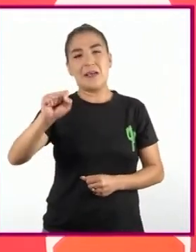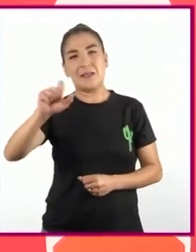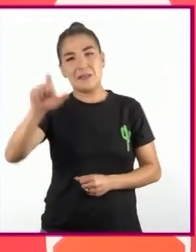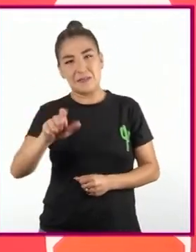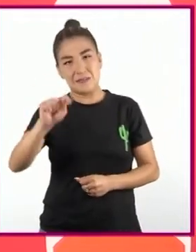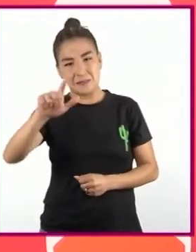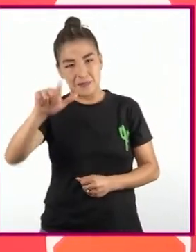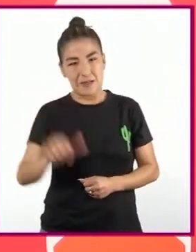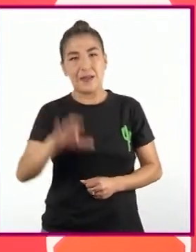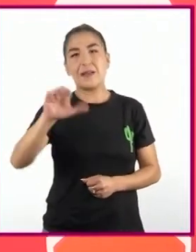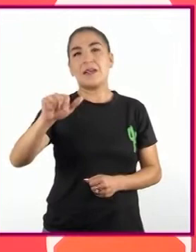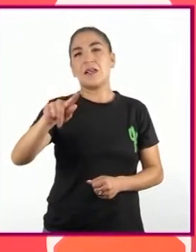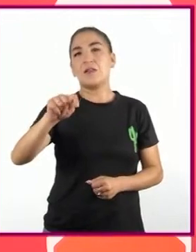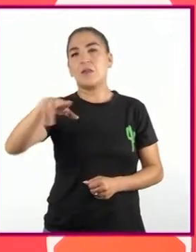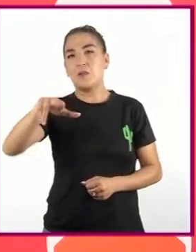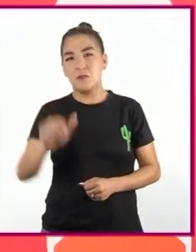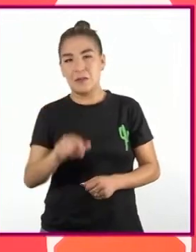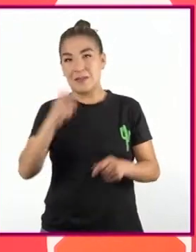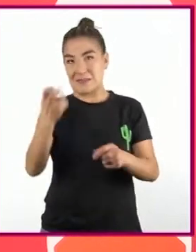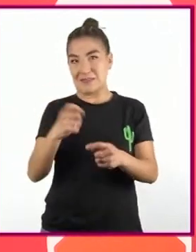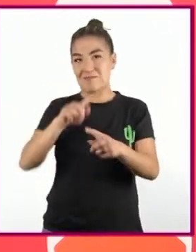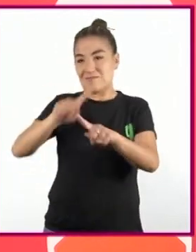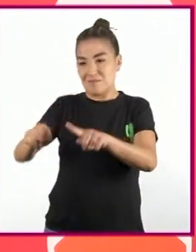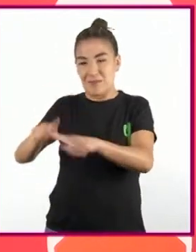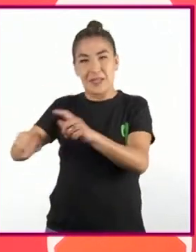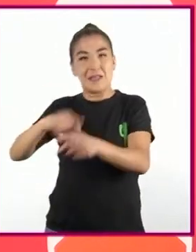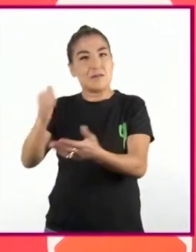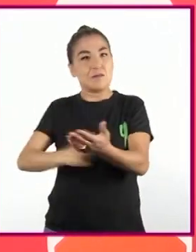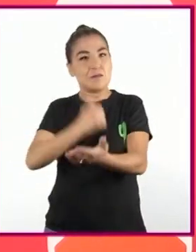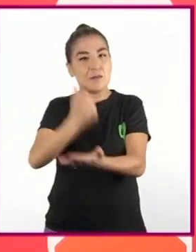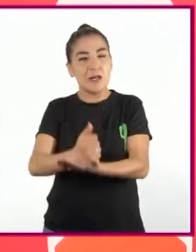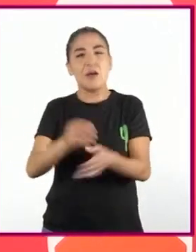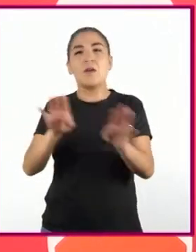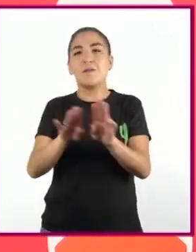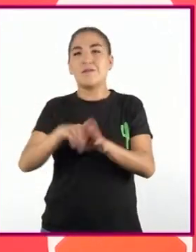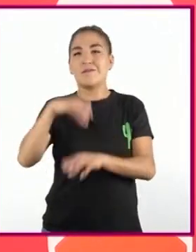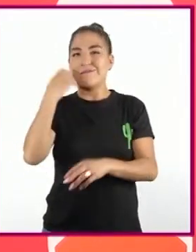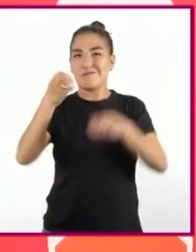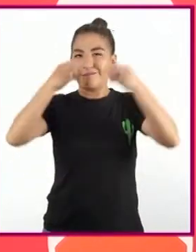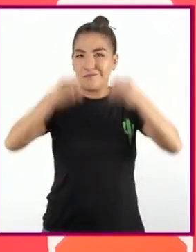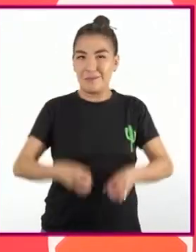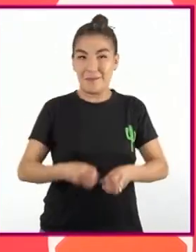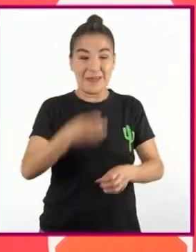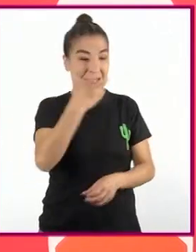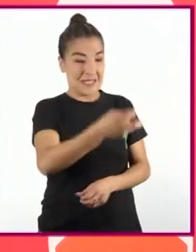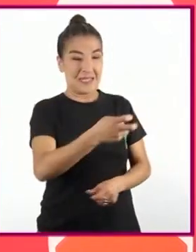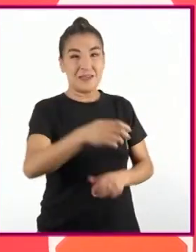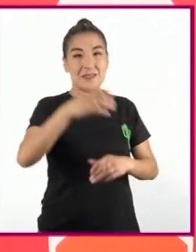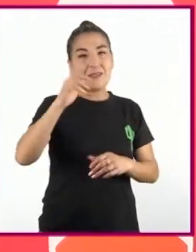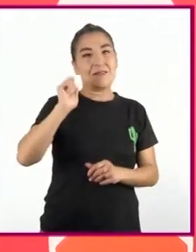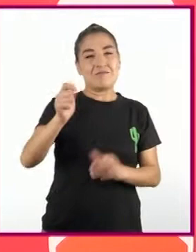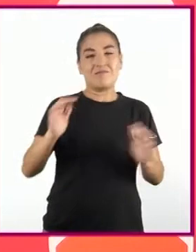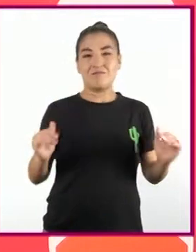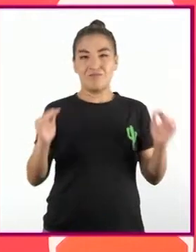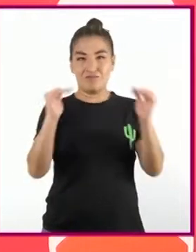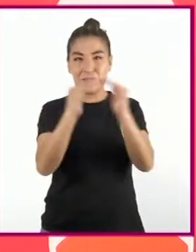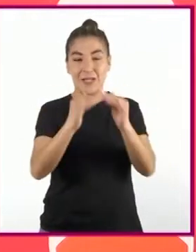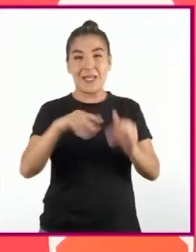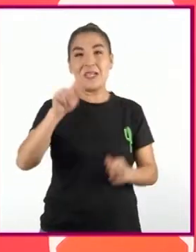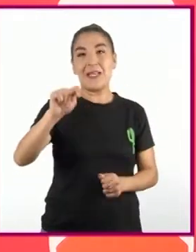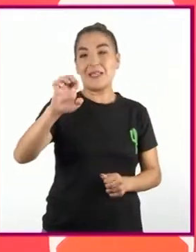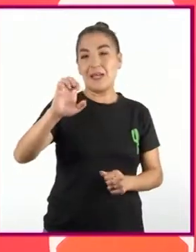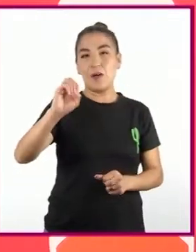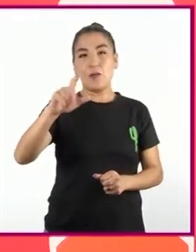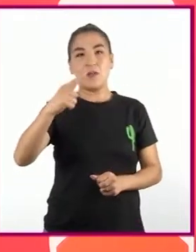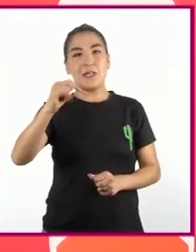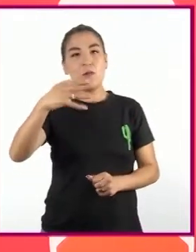y Cantona para tratar de ocupar esa importancia que tuvo Teotihuacán en la zona del altiplano central